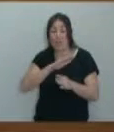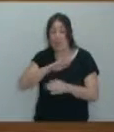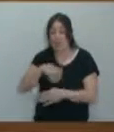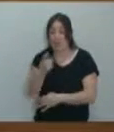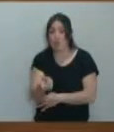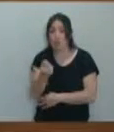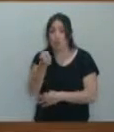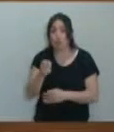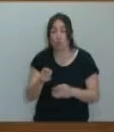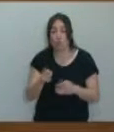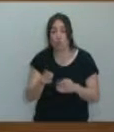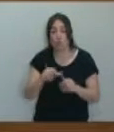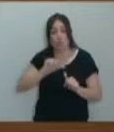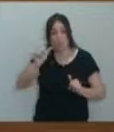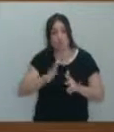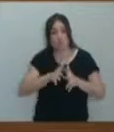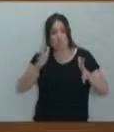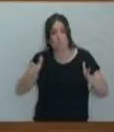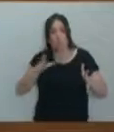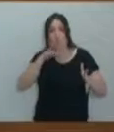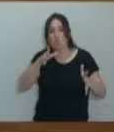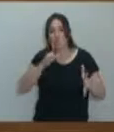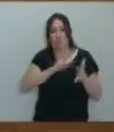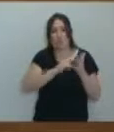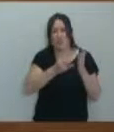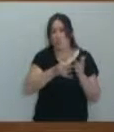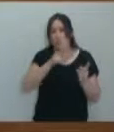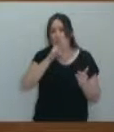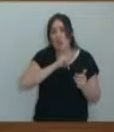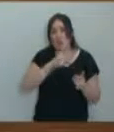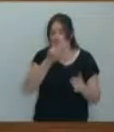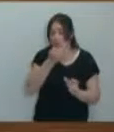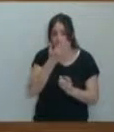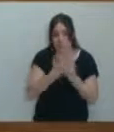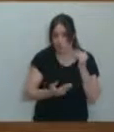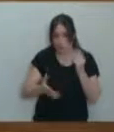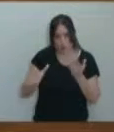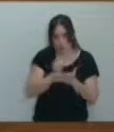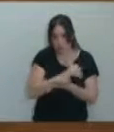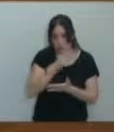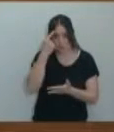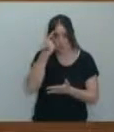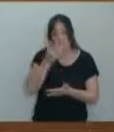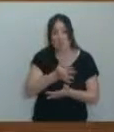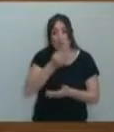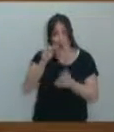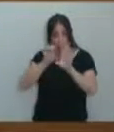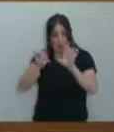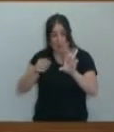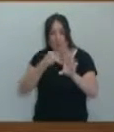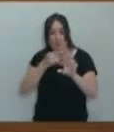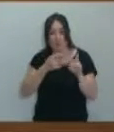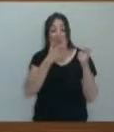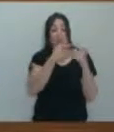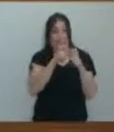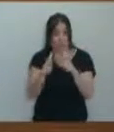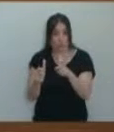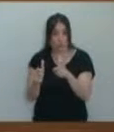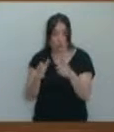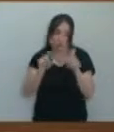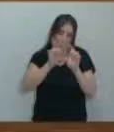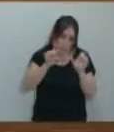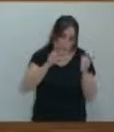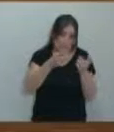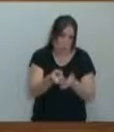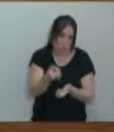fruto de una mala planificación y errónea, eso lo sabemos todos, y añade que nadie en el sector de las empresas portuarias